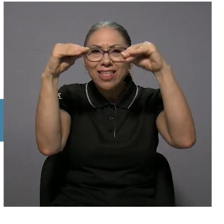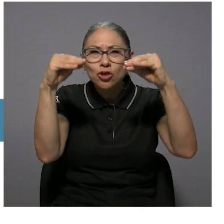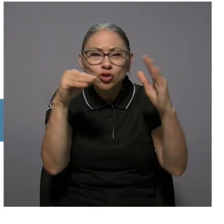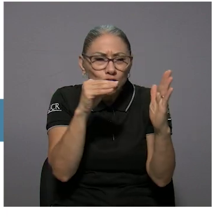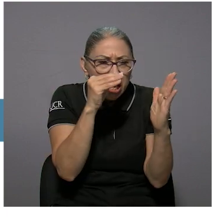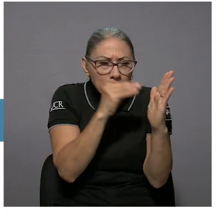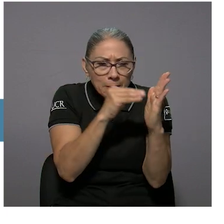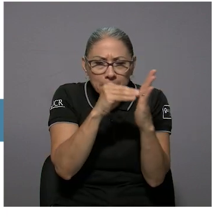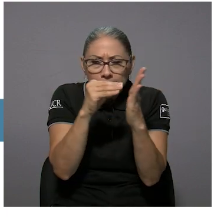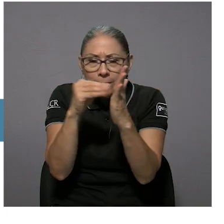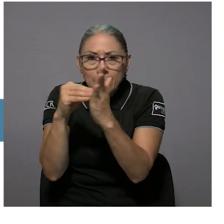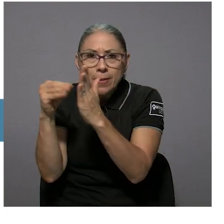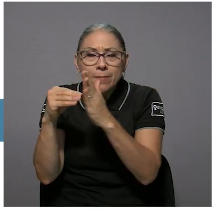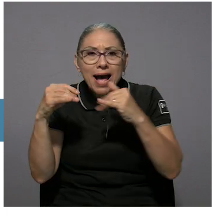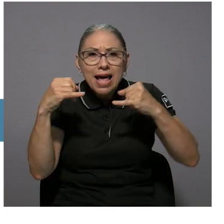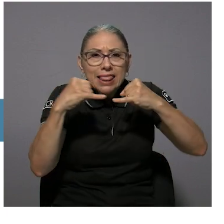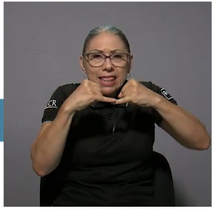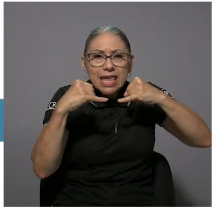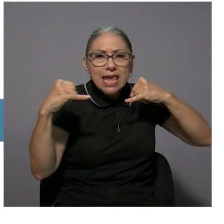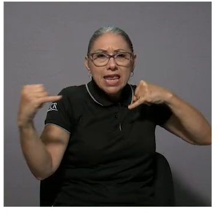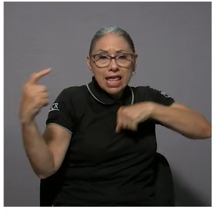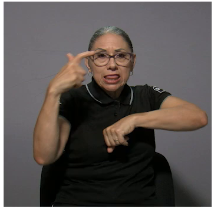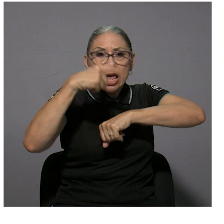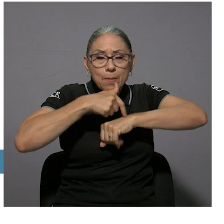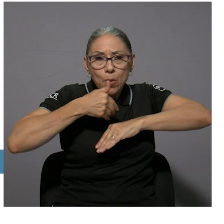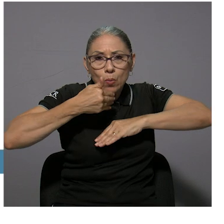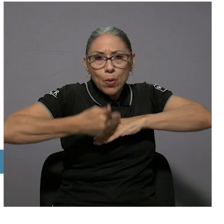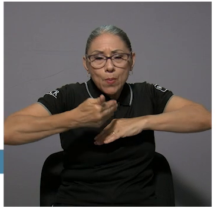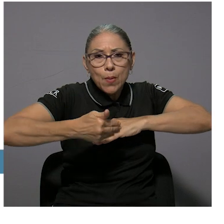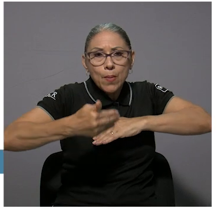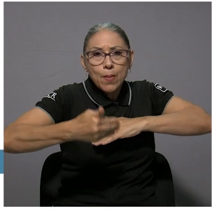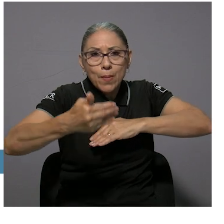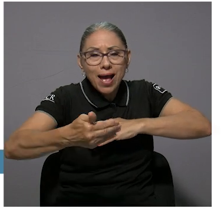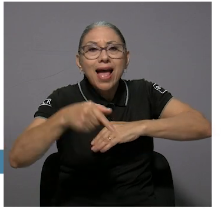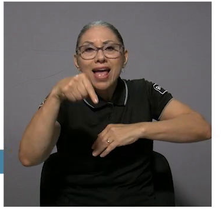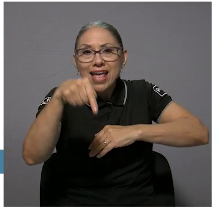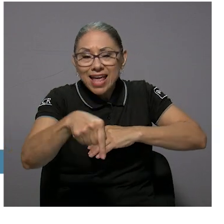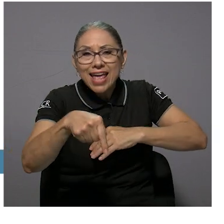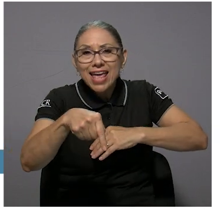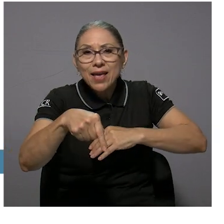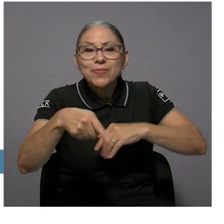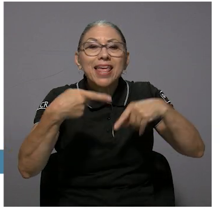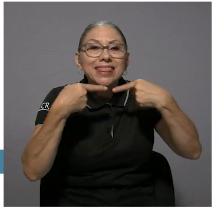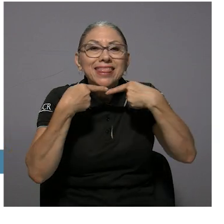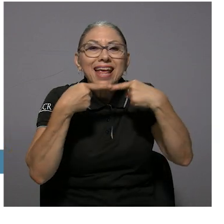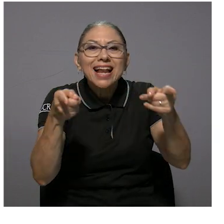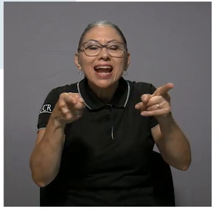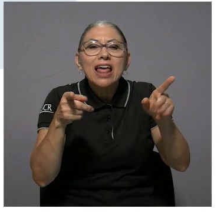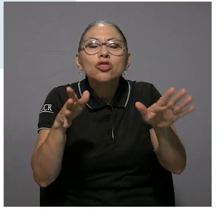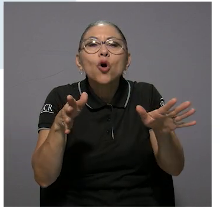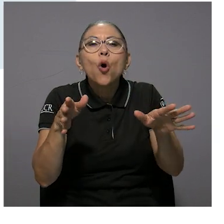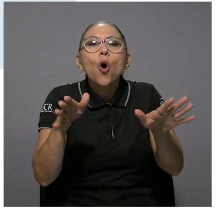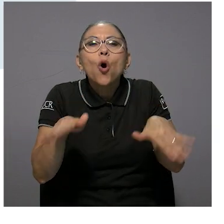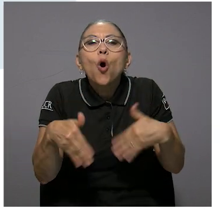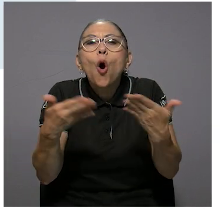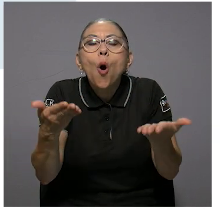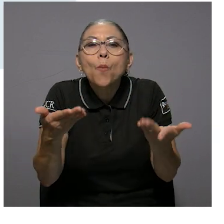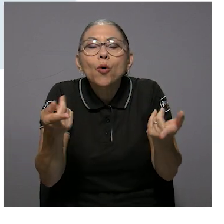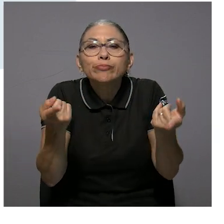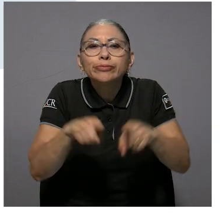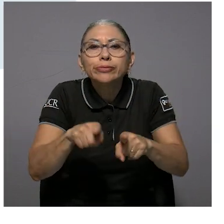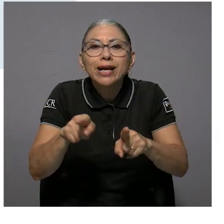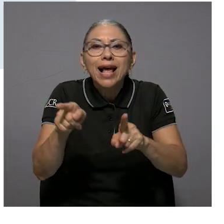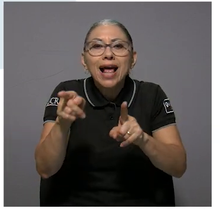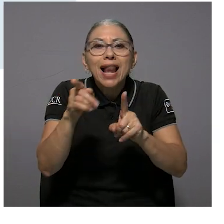en el tiempo que van en cada uno de ellos declarando cómo se dieron las decisiones,